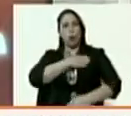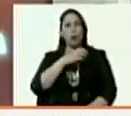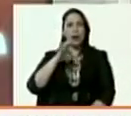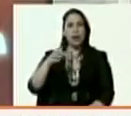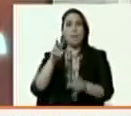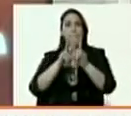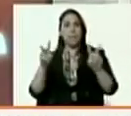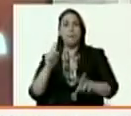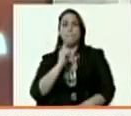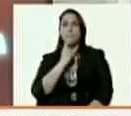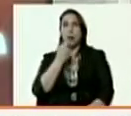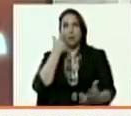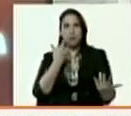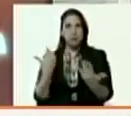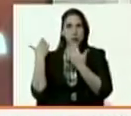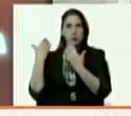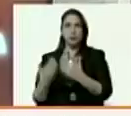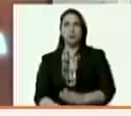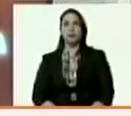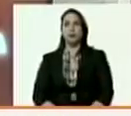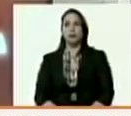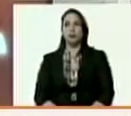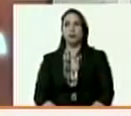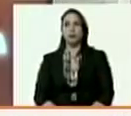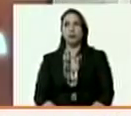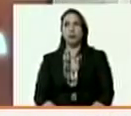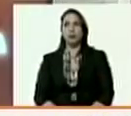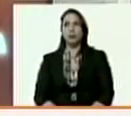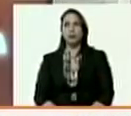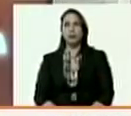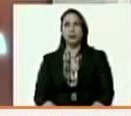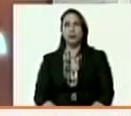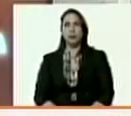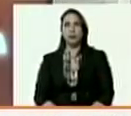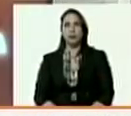Padrino López, toma la palabra. Lo escuchamos. Adelante.